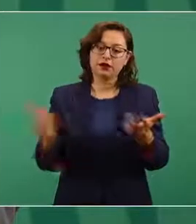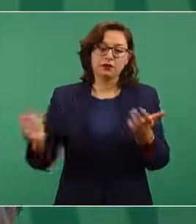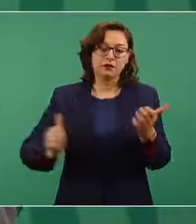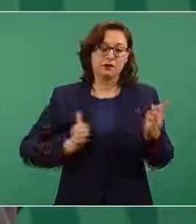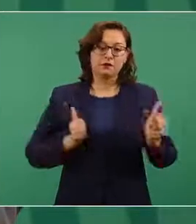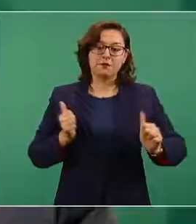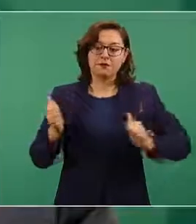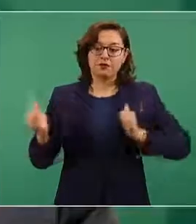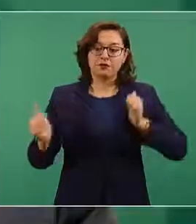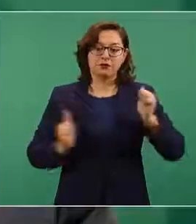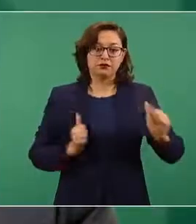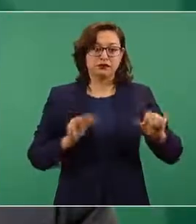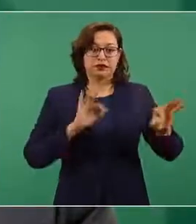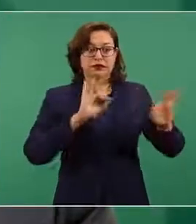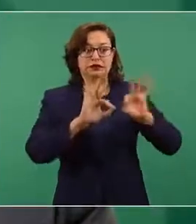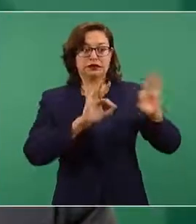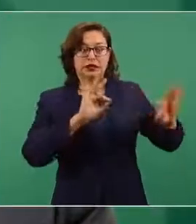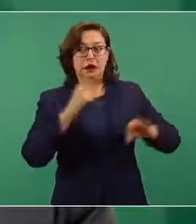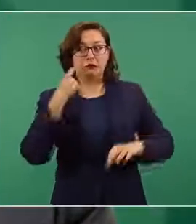infundir miedo,